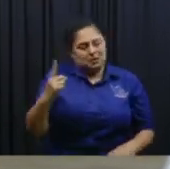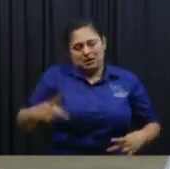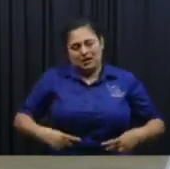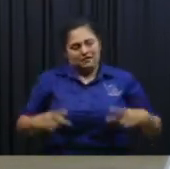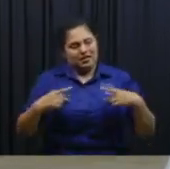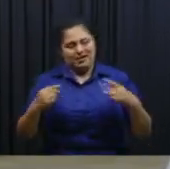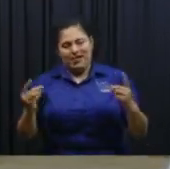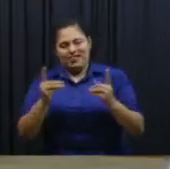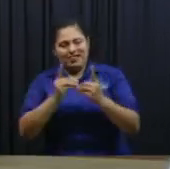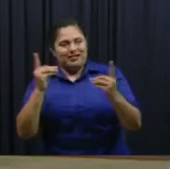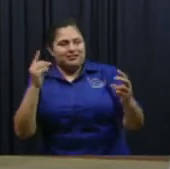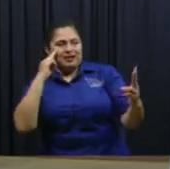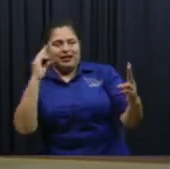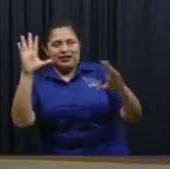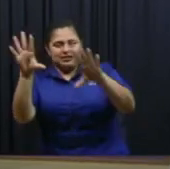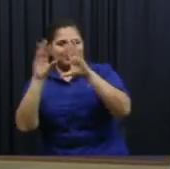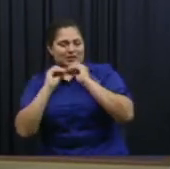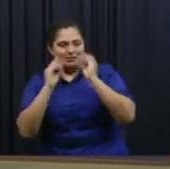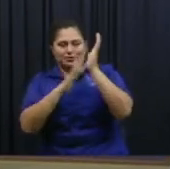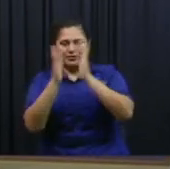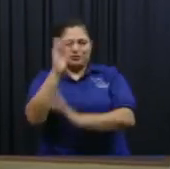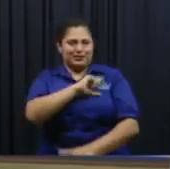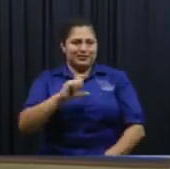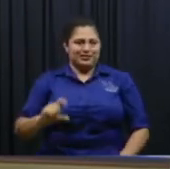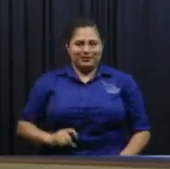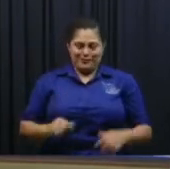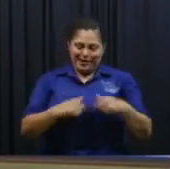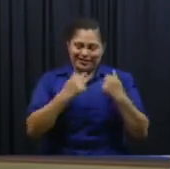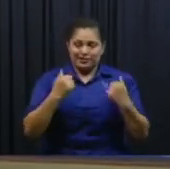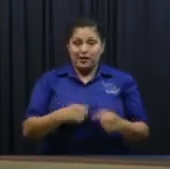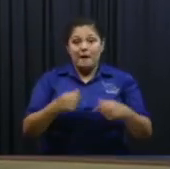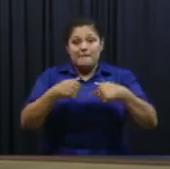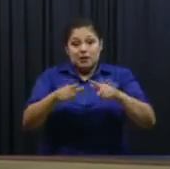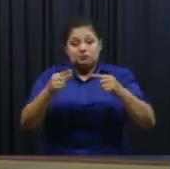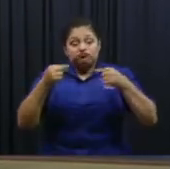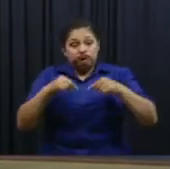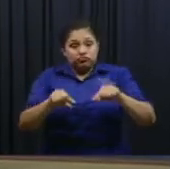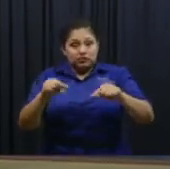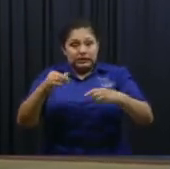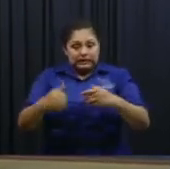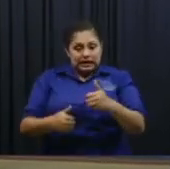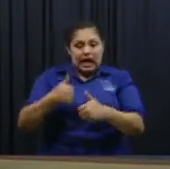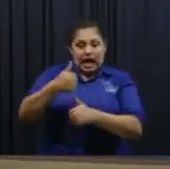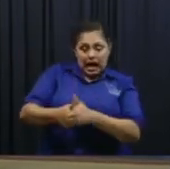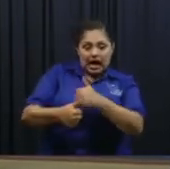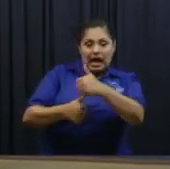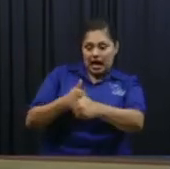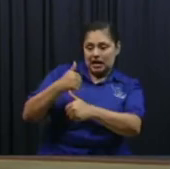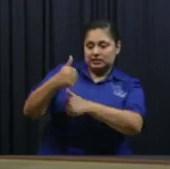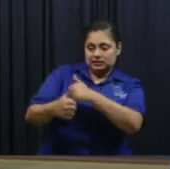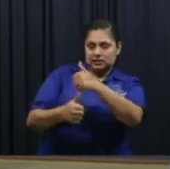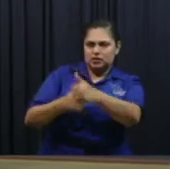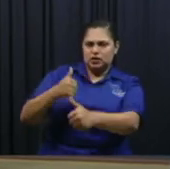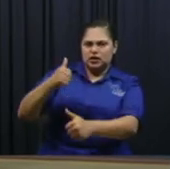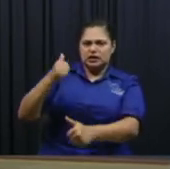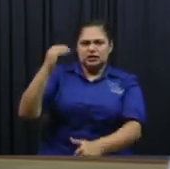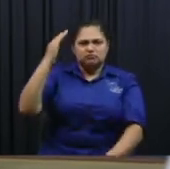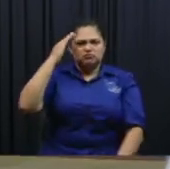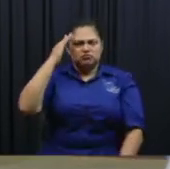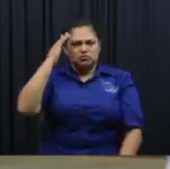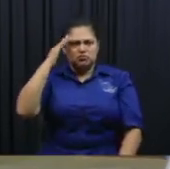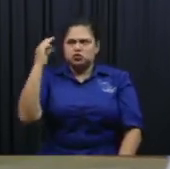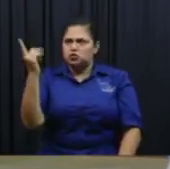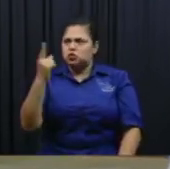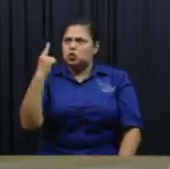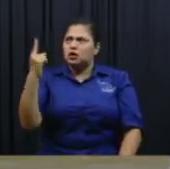desde que llegamos a Cristo creo yo pero mientras vamos avanzando en el conocimiento de todas sus bondades que son